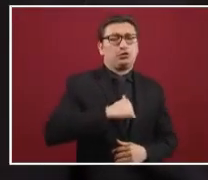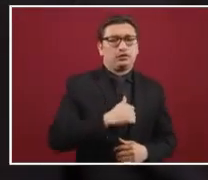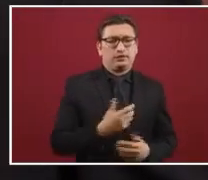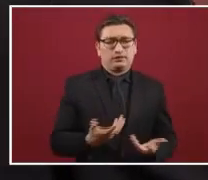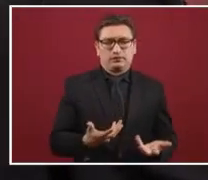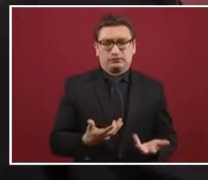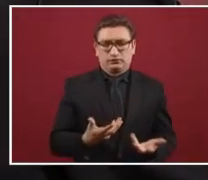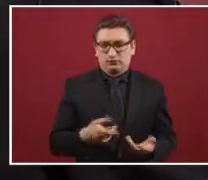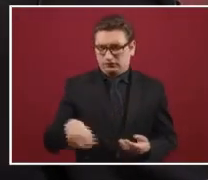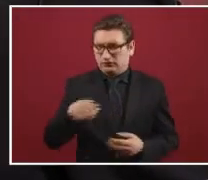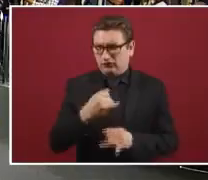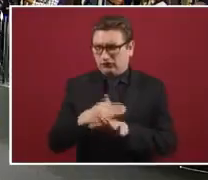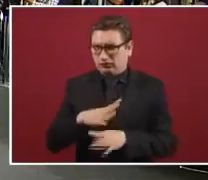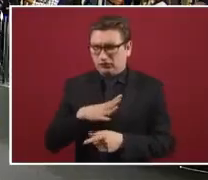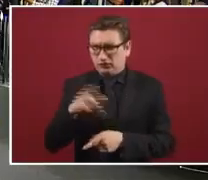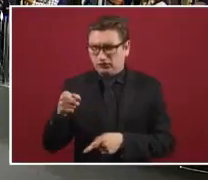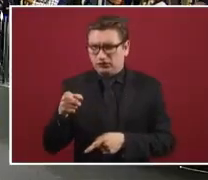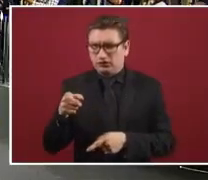¿No tienen eso?